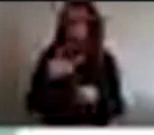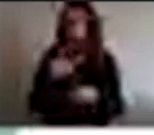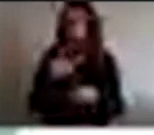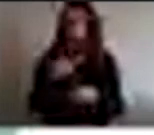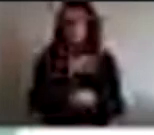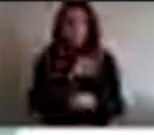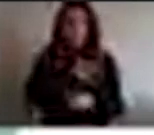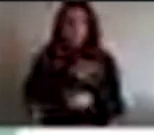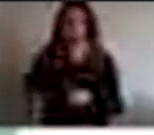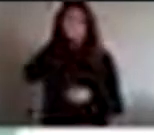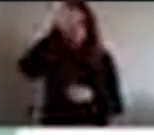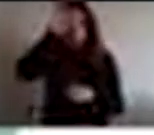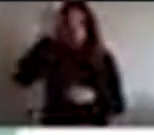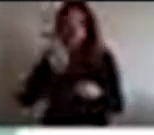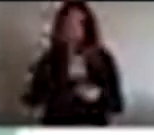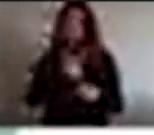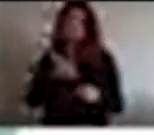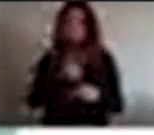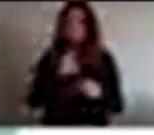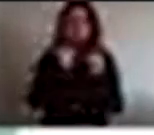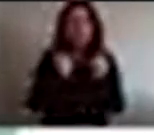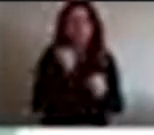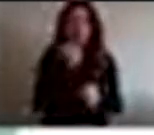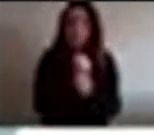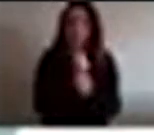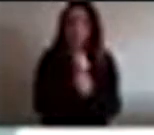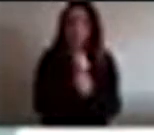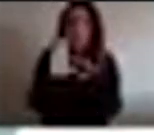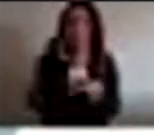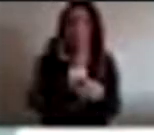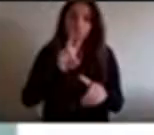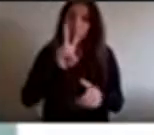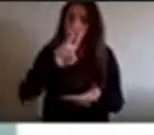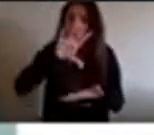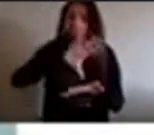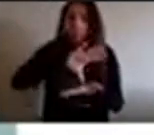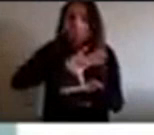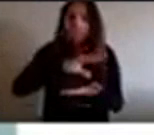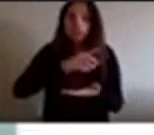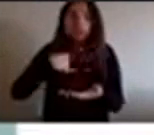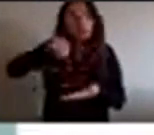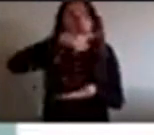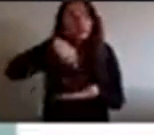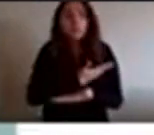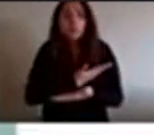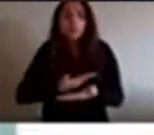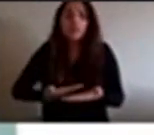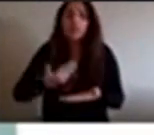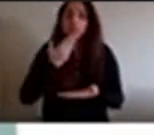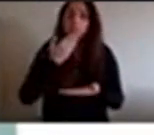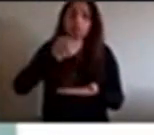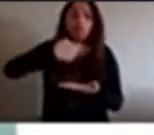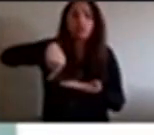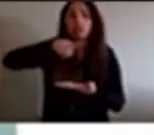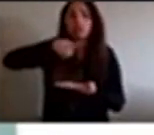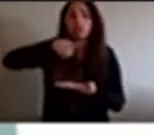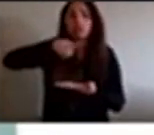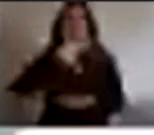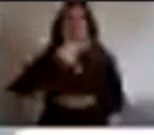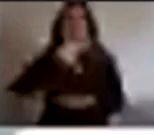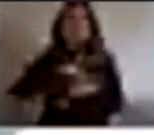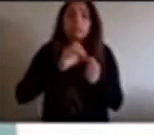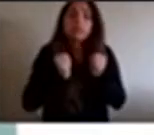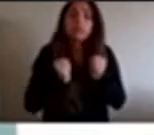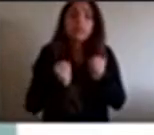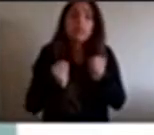nos van a enriquecer. Así que, bueno, es lo que nosotros como país, como gobierno, vamos también a apostar. No, mamá, cuando pases por ahí, fíjate que hay